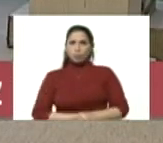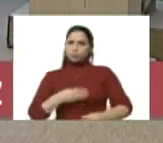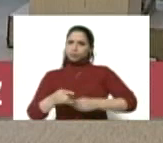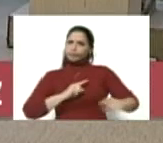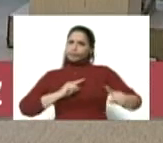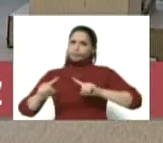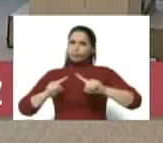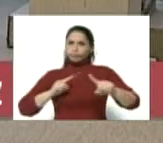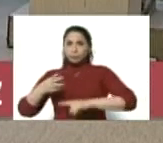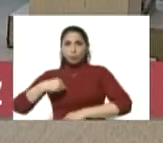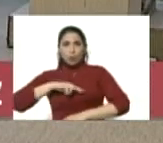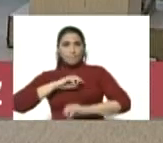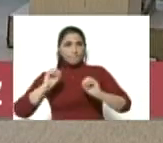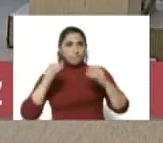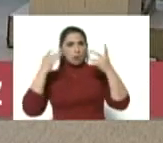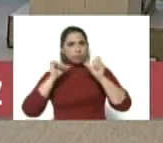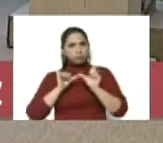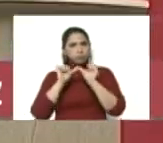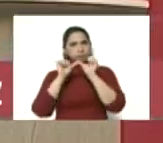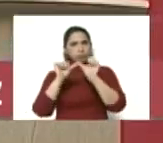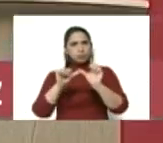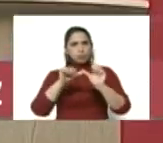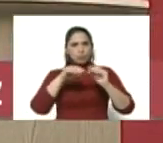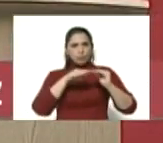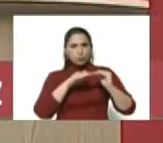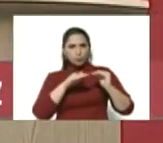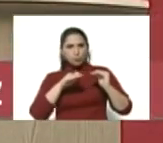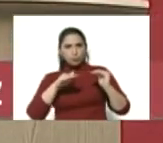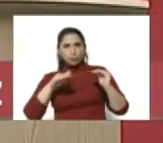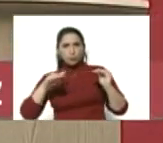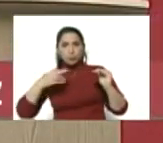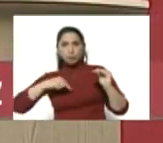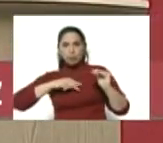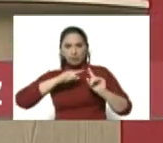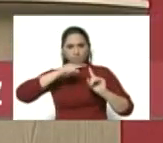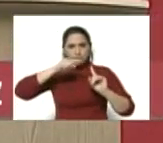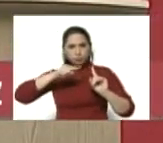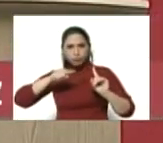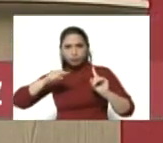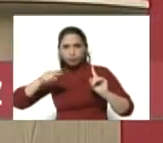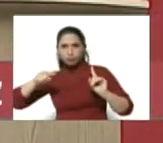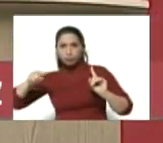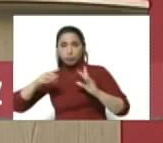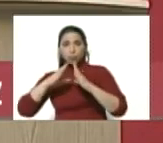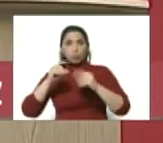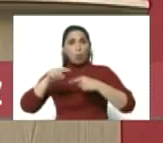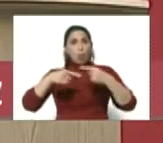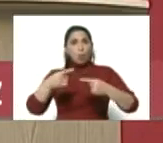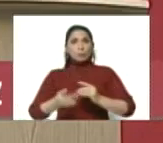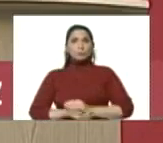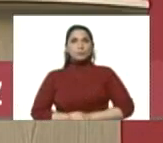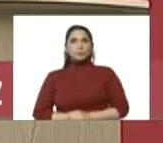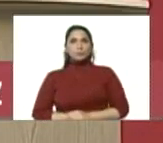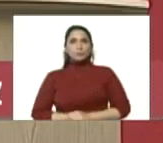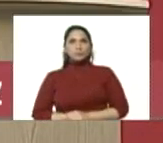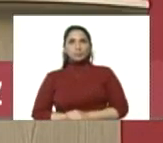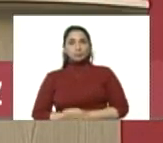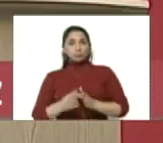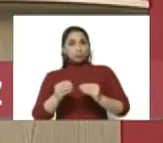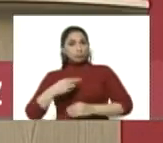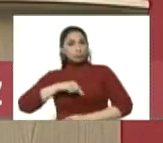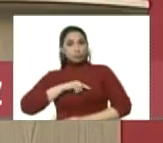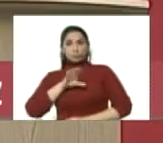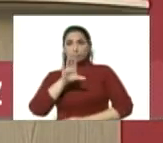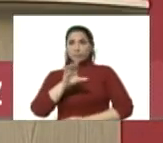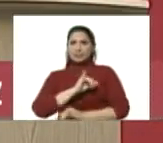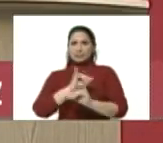implementado, hemos logrado mantener aplanada y alineada nuestra curva. Bueno, todo nuestro país